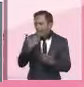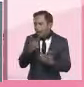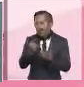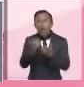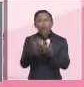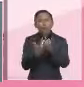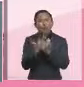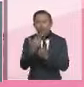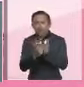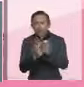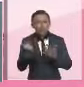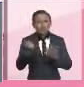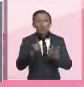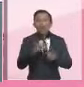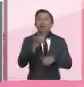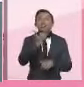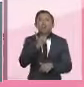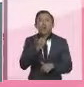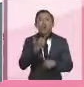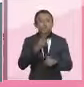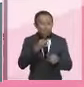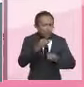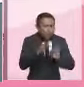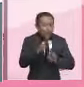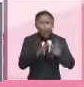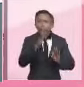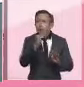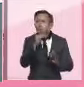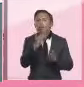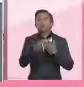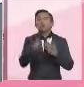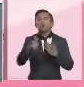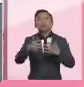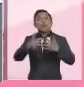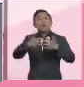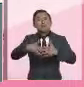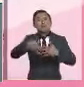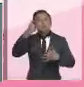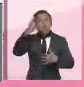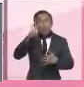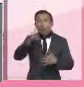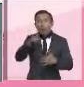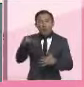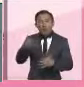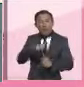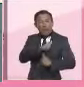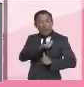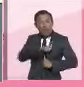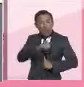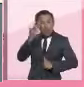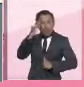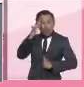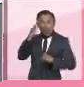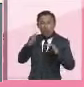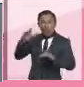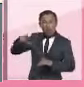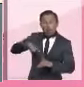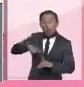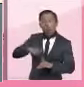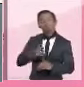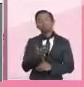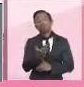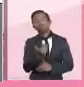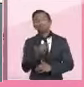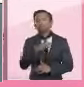tu dinero. O en ti, empresario, que estás harto de darle dinero a la autoridad para la corrupción. Y lo que tenemos